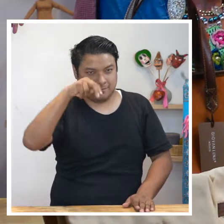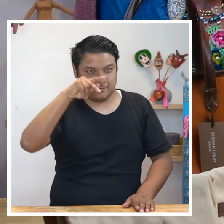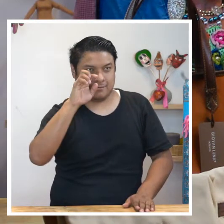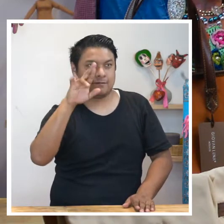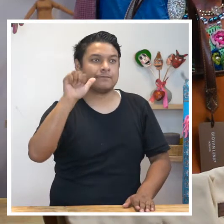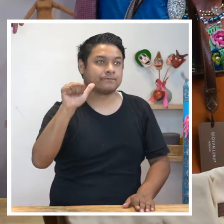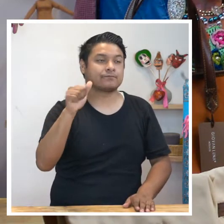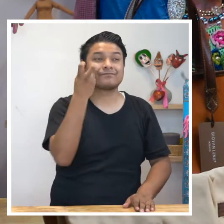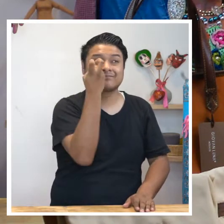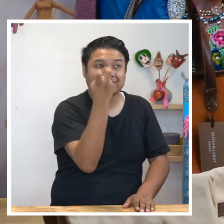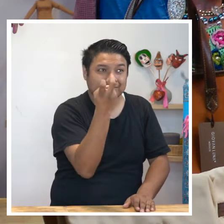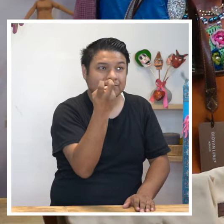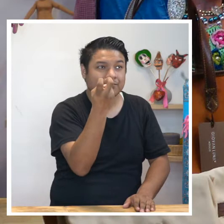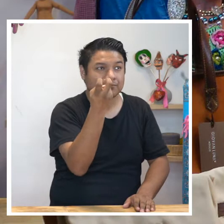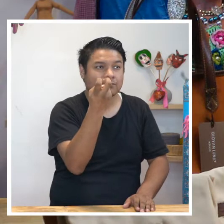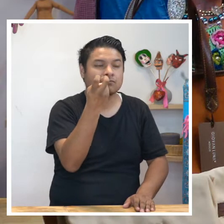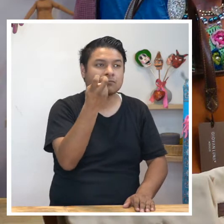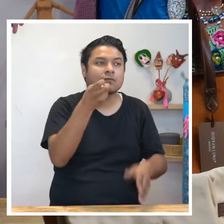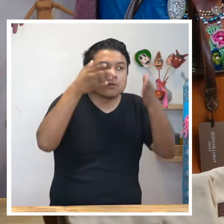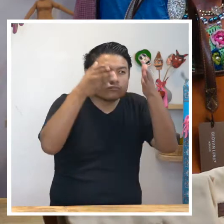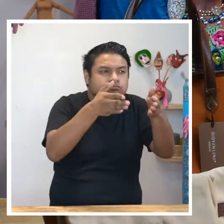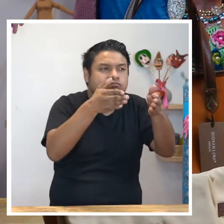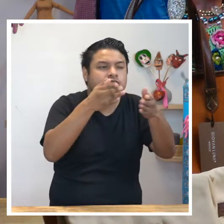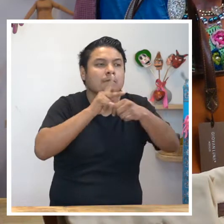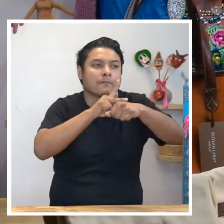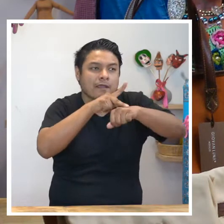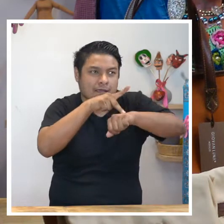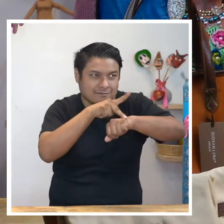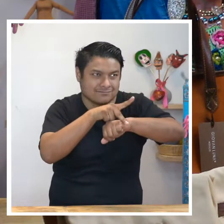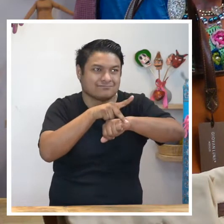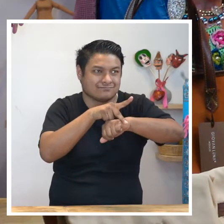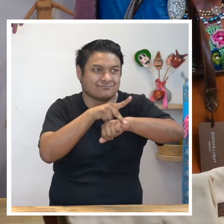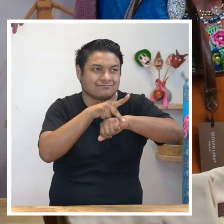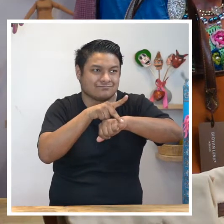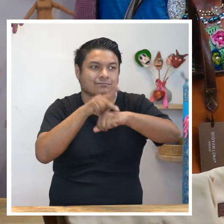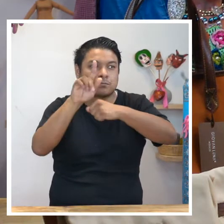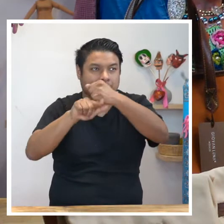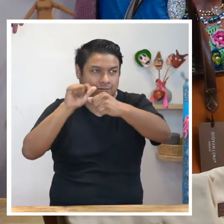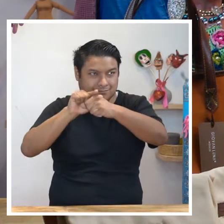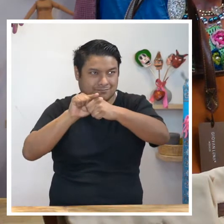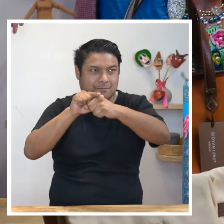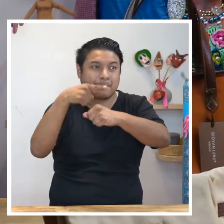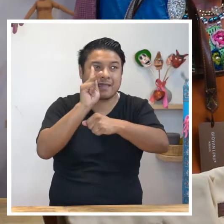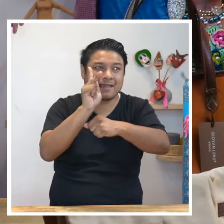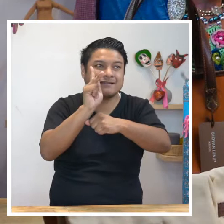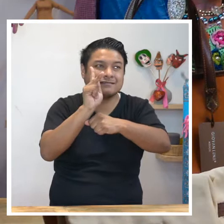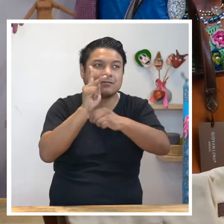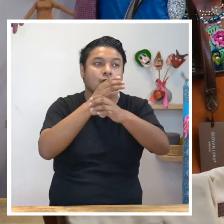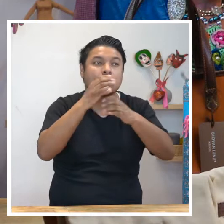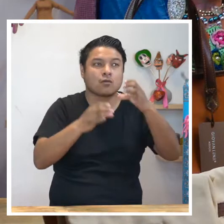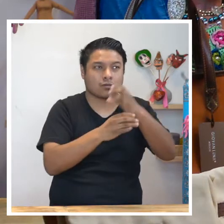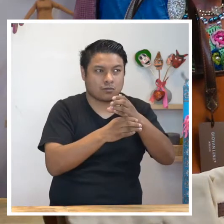para ganado, para poleas. Es un poco más brusco y más rústico el acabado. La marroquinería